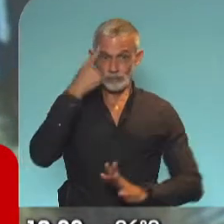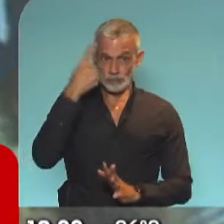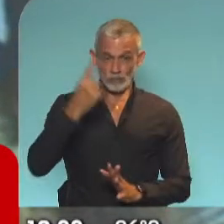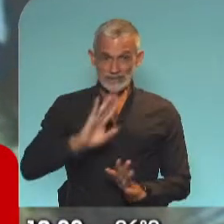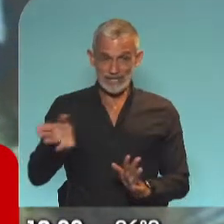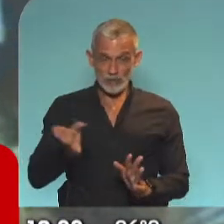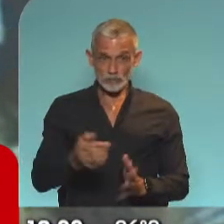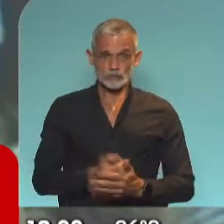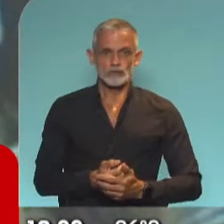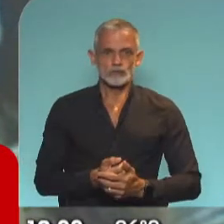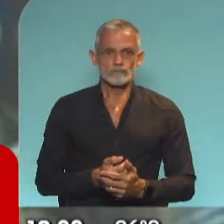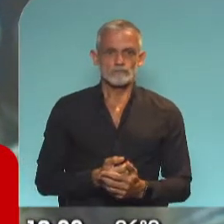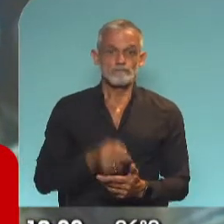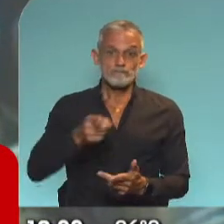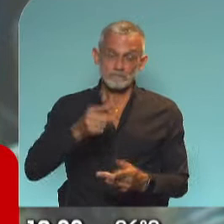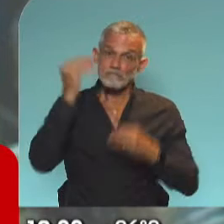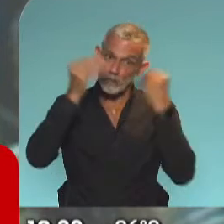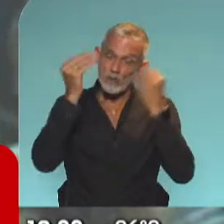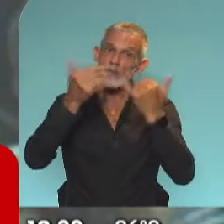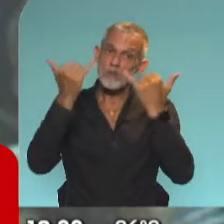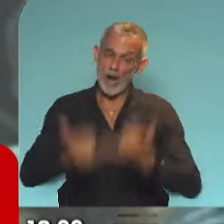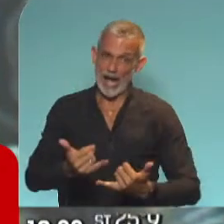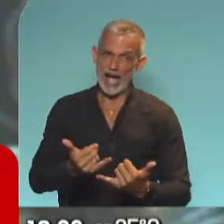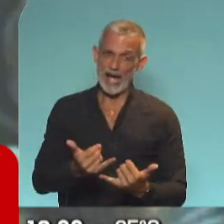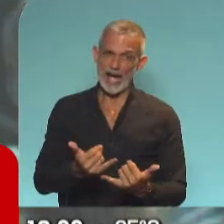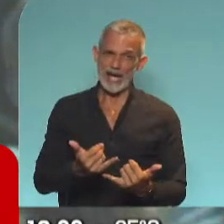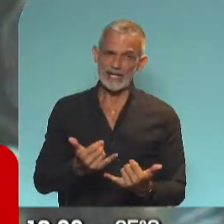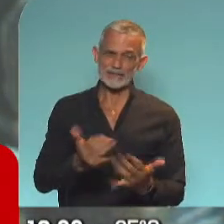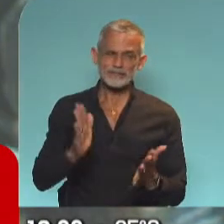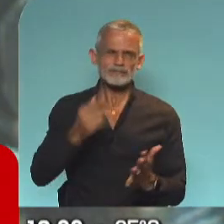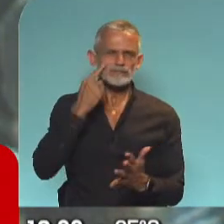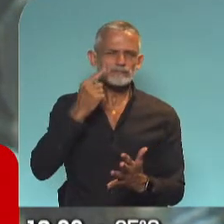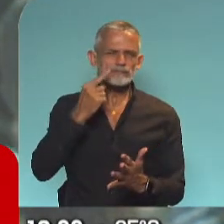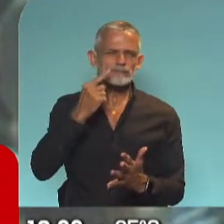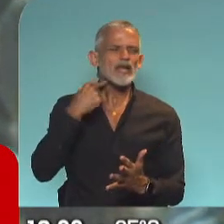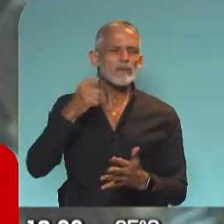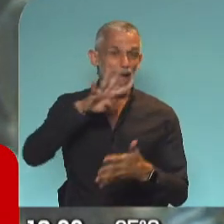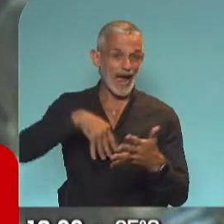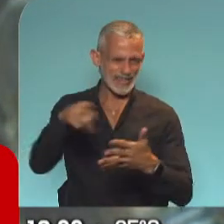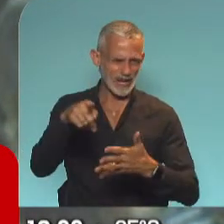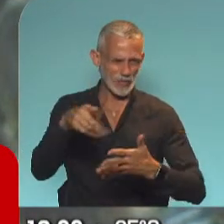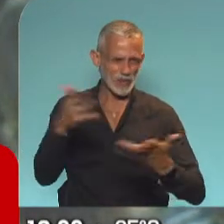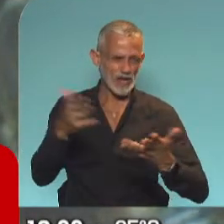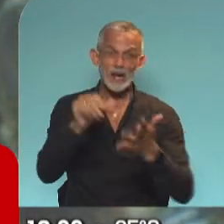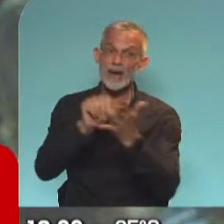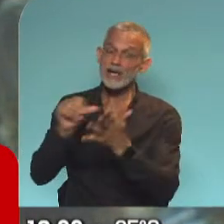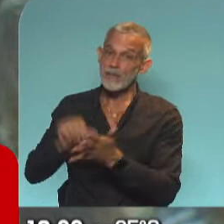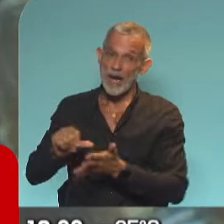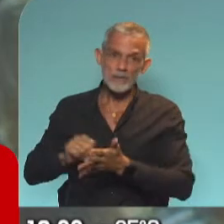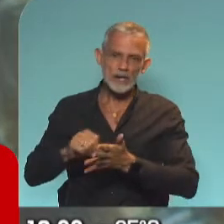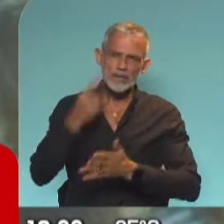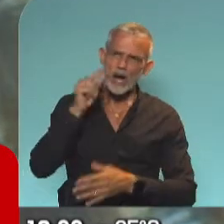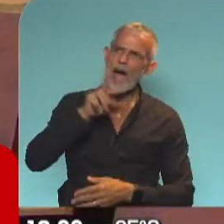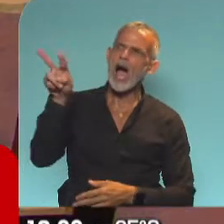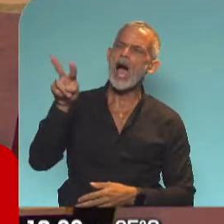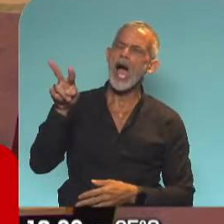escalofriante. Es altamente preocupante. Por eso, fíjese lo que hizo Cataluña. Los países deberían tomar un ejemplo y decir,